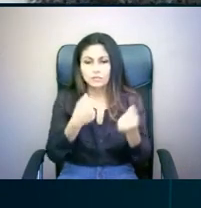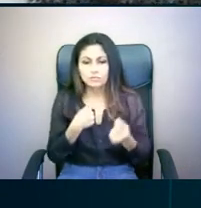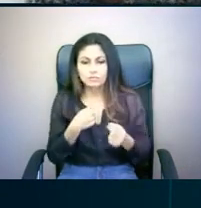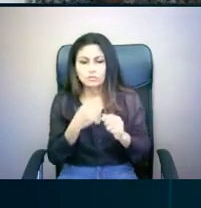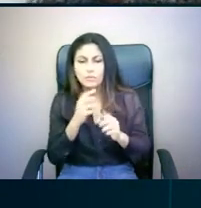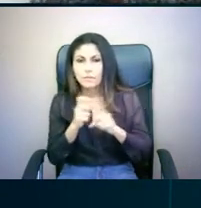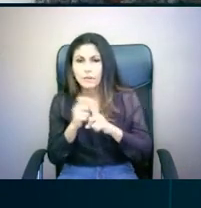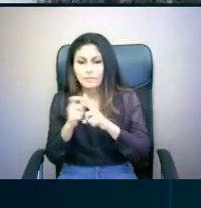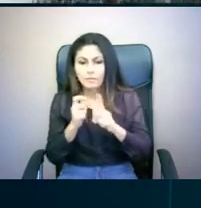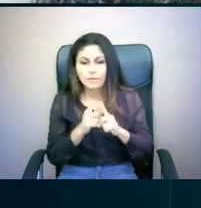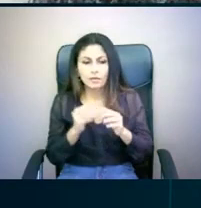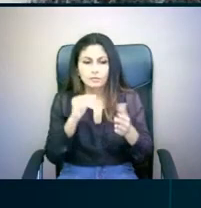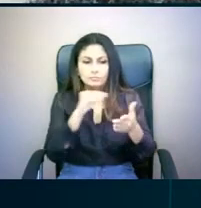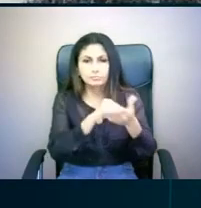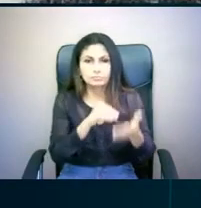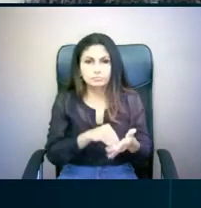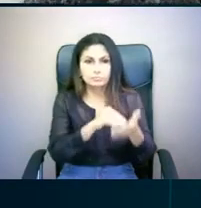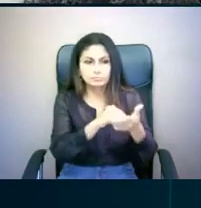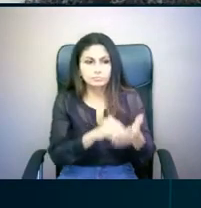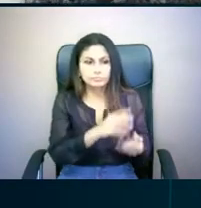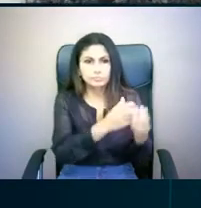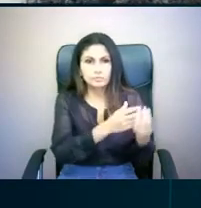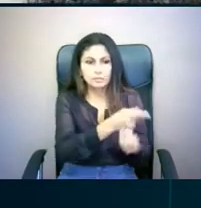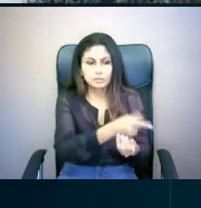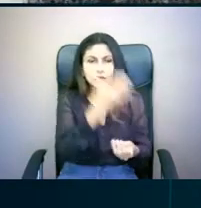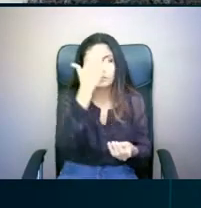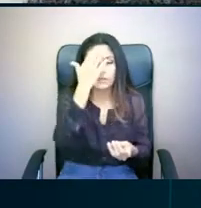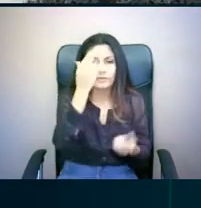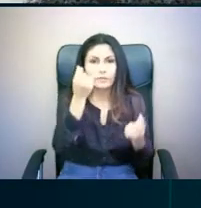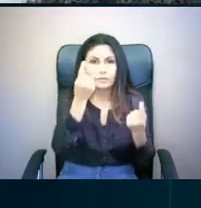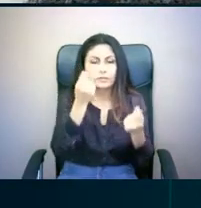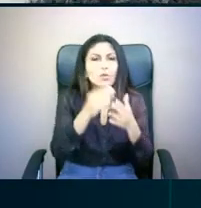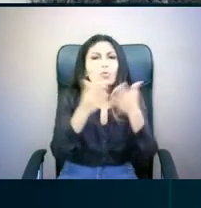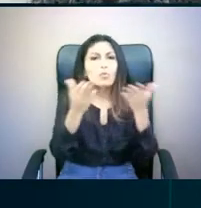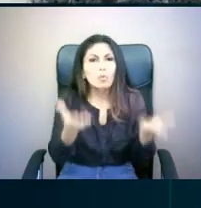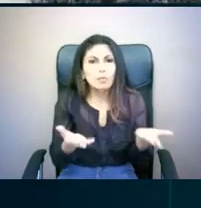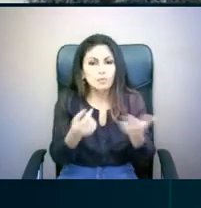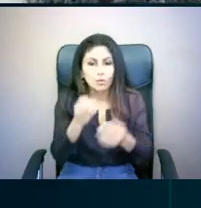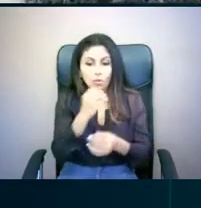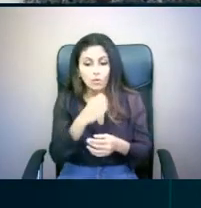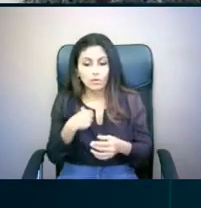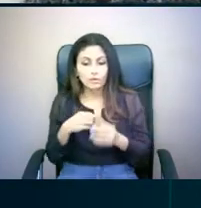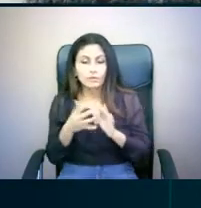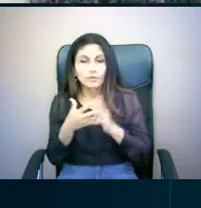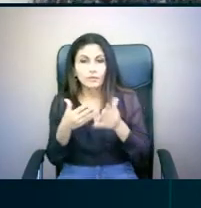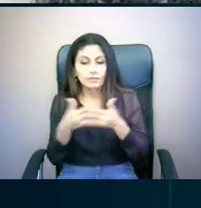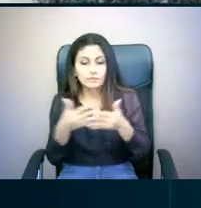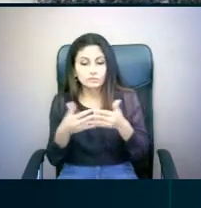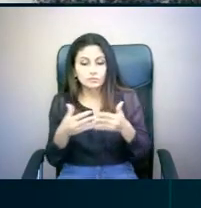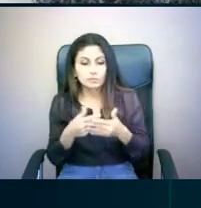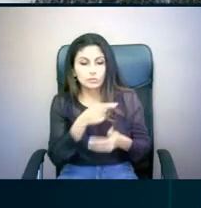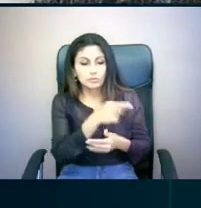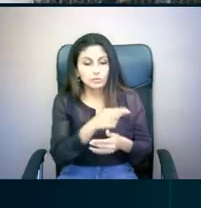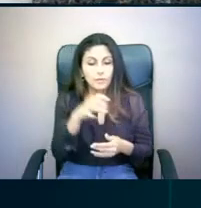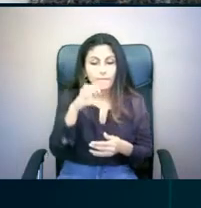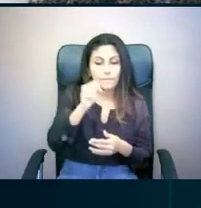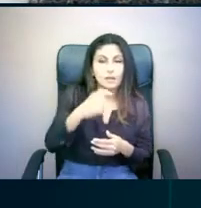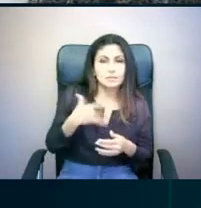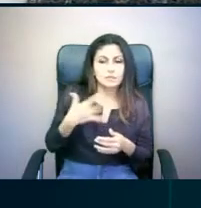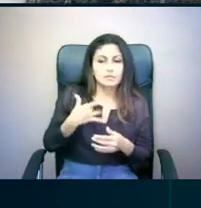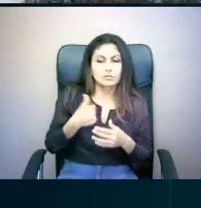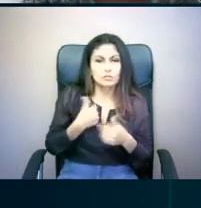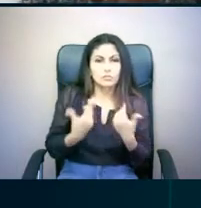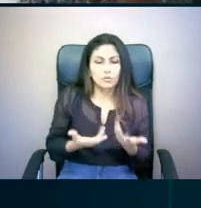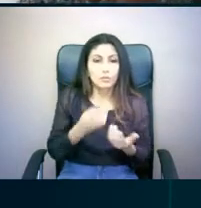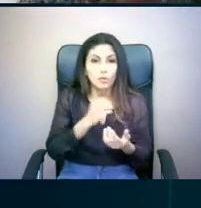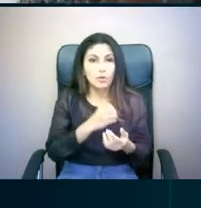capaz de entender lo que yo estoy tratando de transmitirle, los sentimientos, o cómo es capaz un chatbot de interpretar cuál es la frase que sigue o cómo